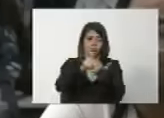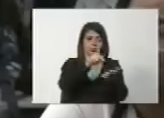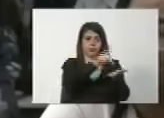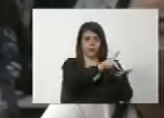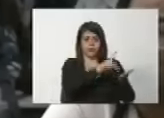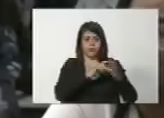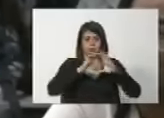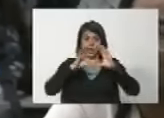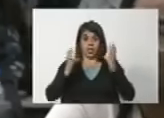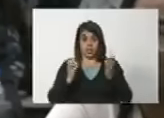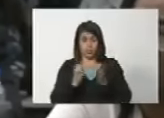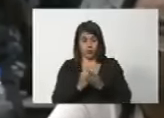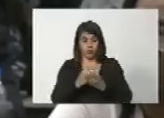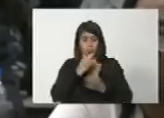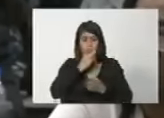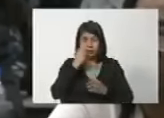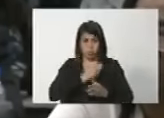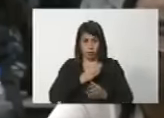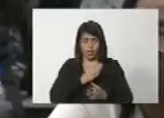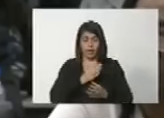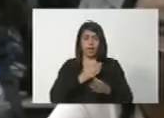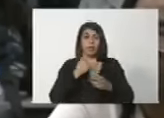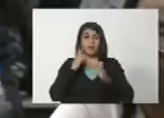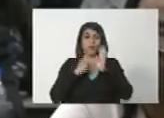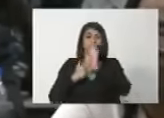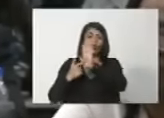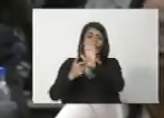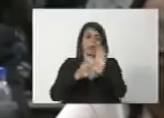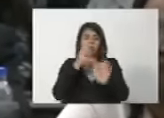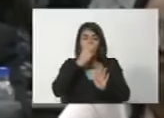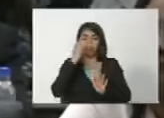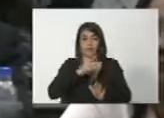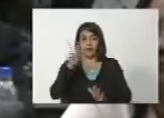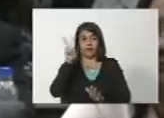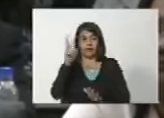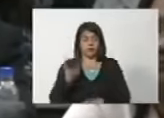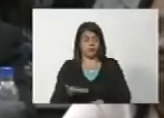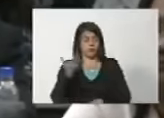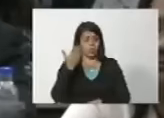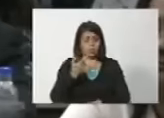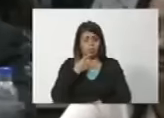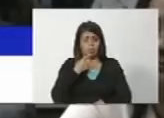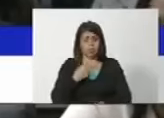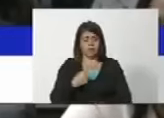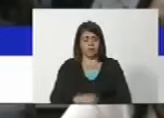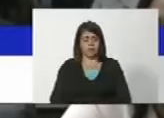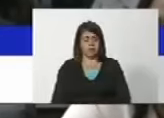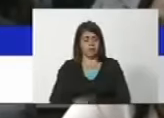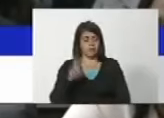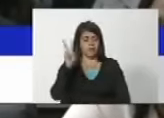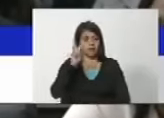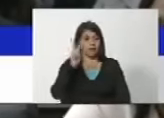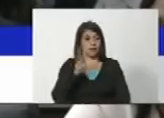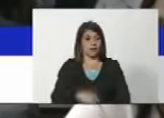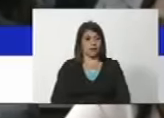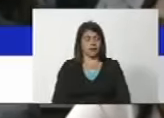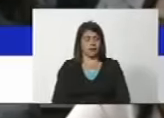a garantizar llevar la verdad de Venezuela. Es importante destacar que